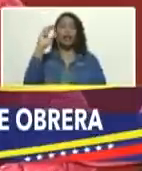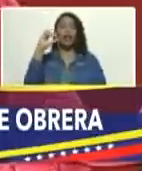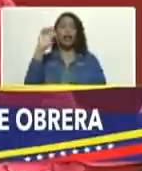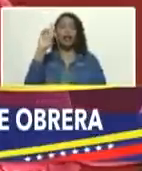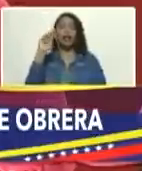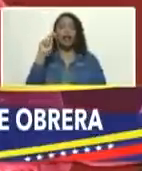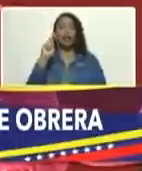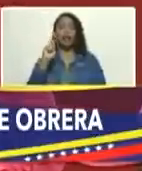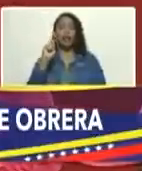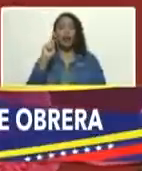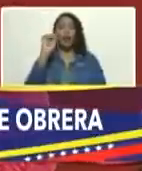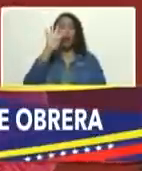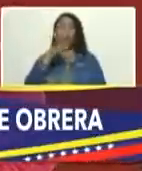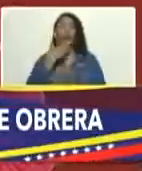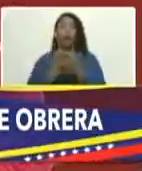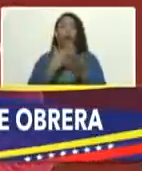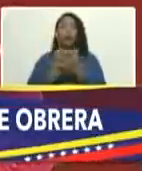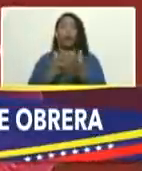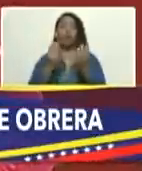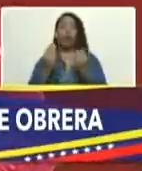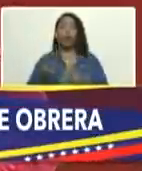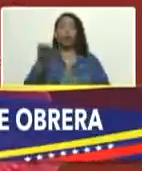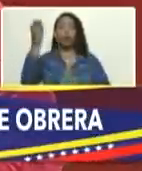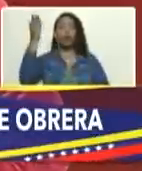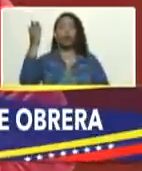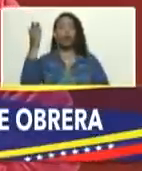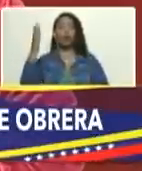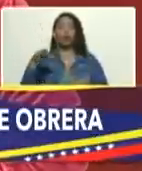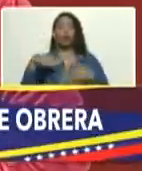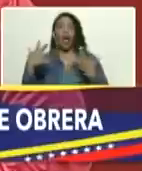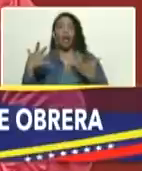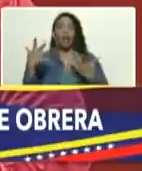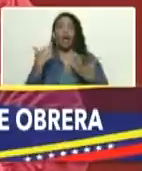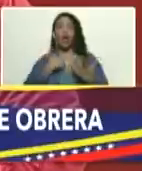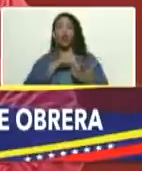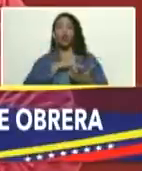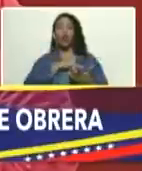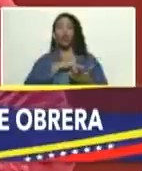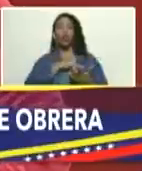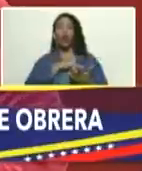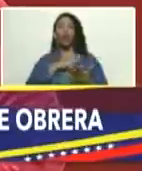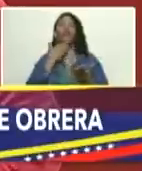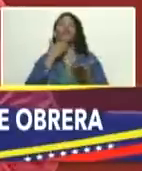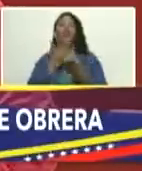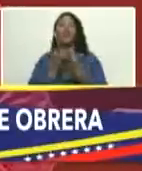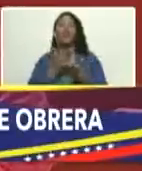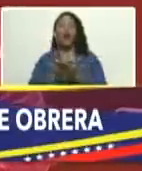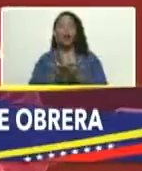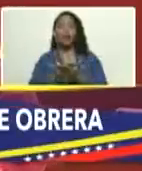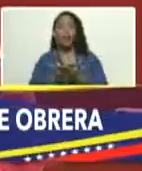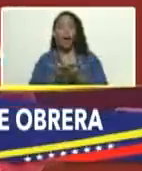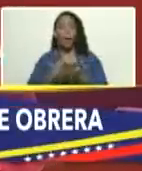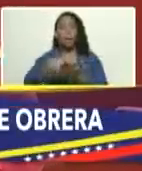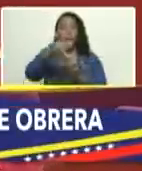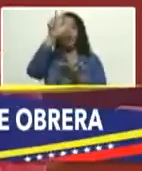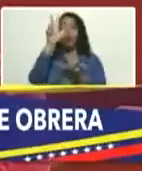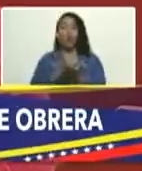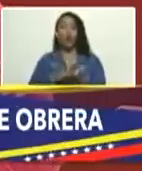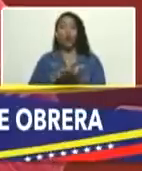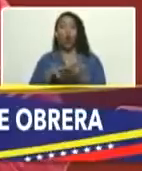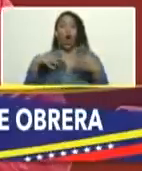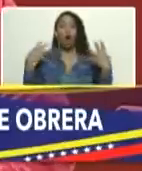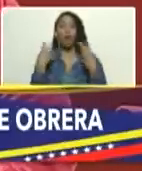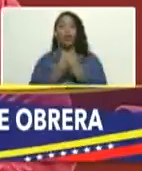muy importantes. Entre ellas, presidente, nosotros le solicitamos la aprobación,